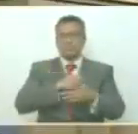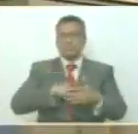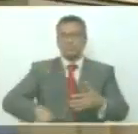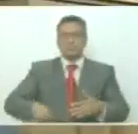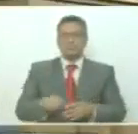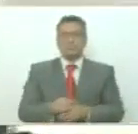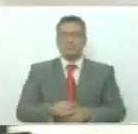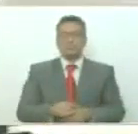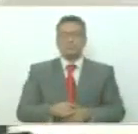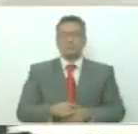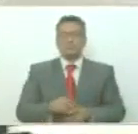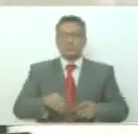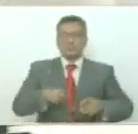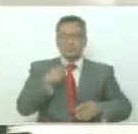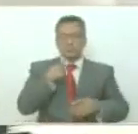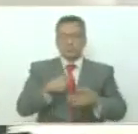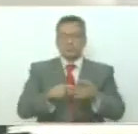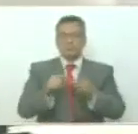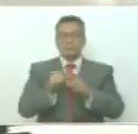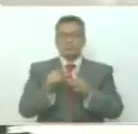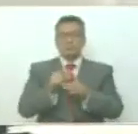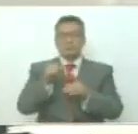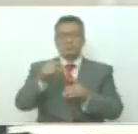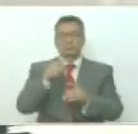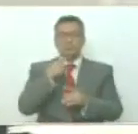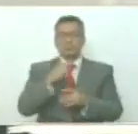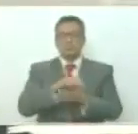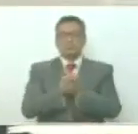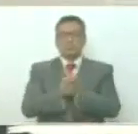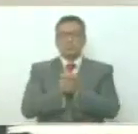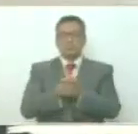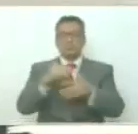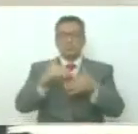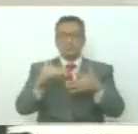presidente. Voy a dejar en el derecho de palabra a mi colega, la